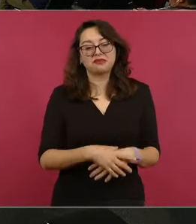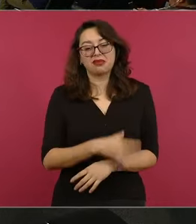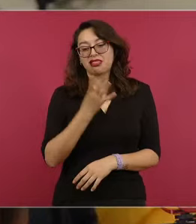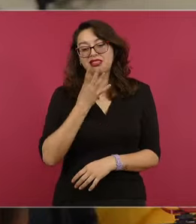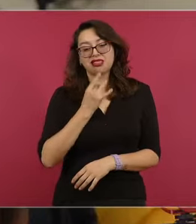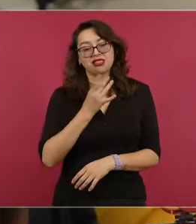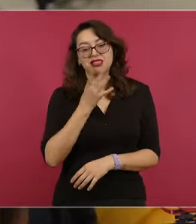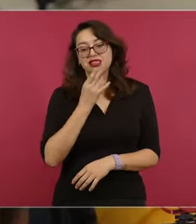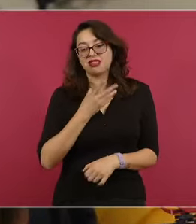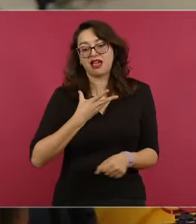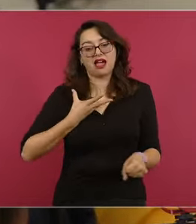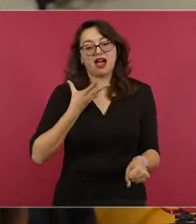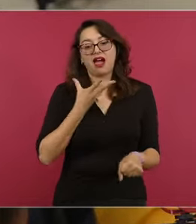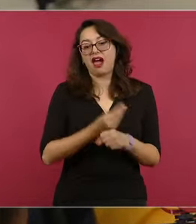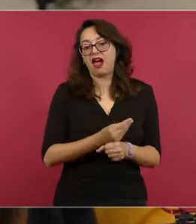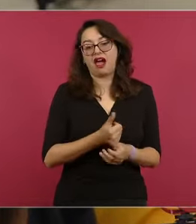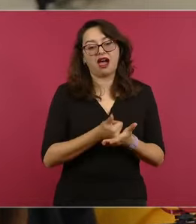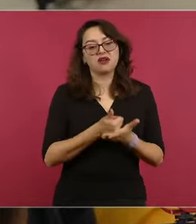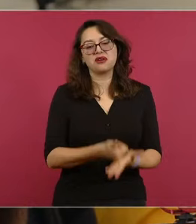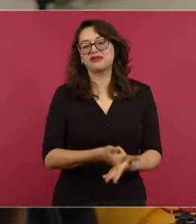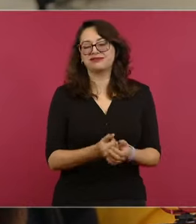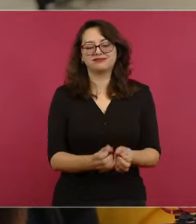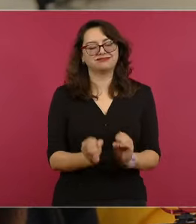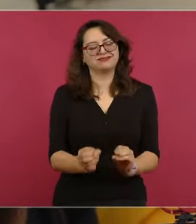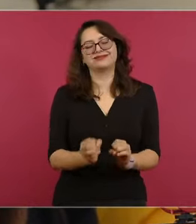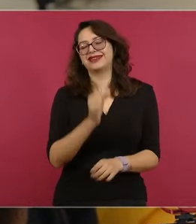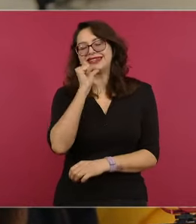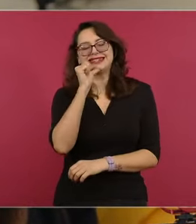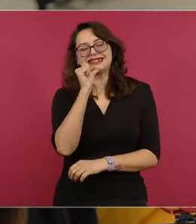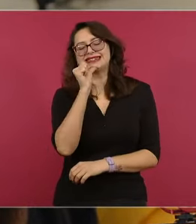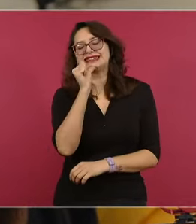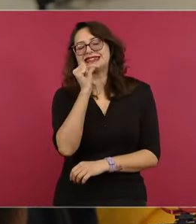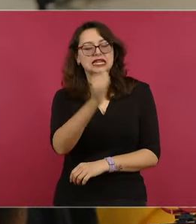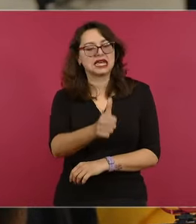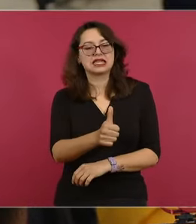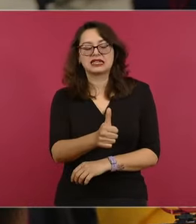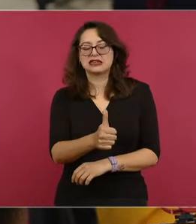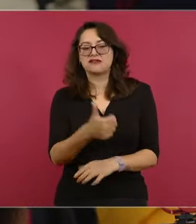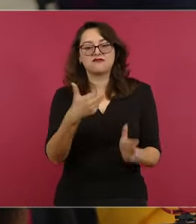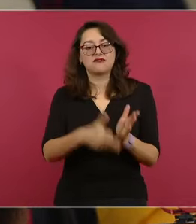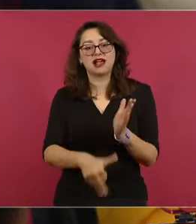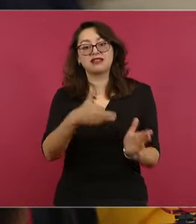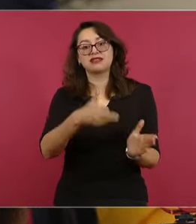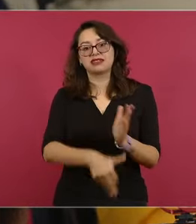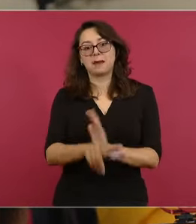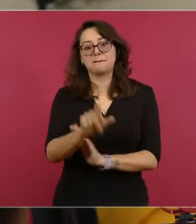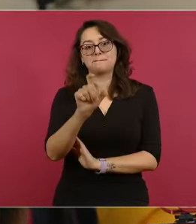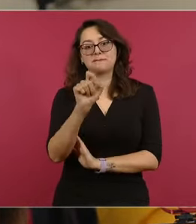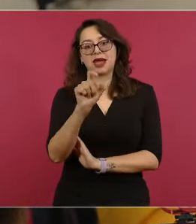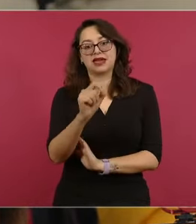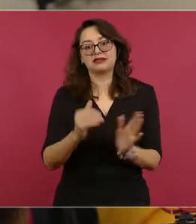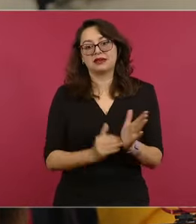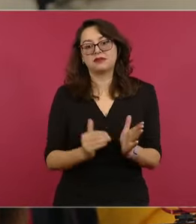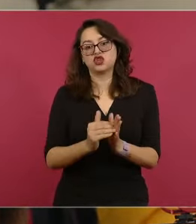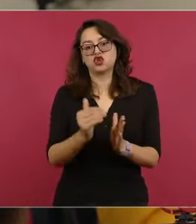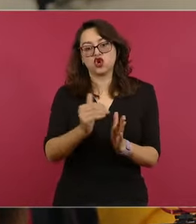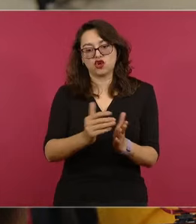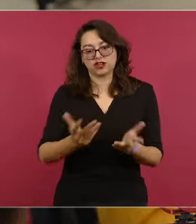pues remedió ni hubo resarción del daño con estos